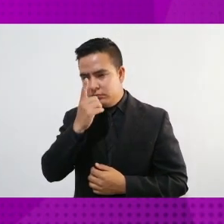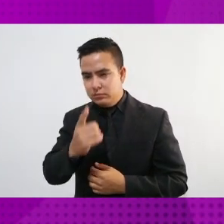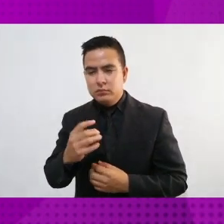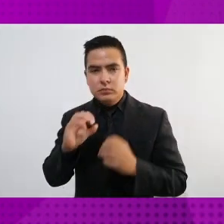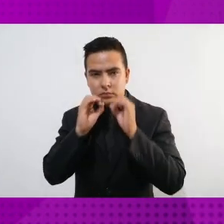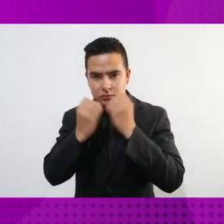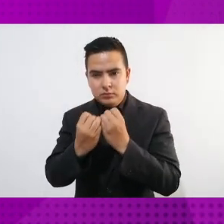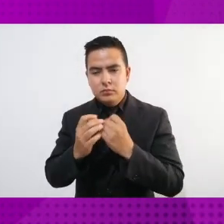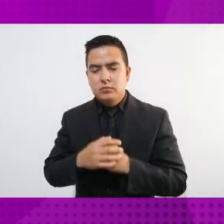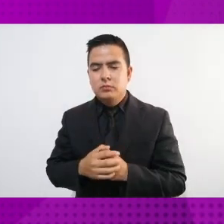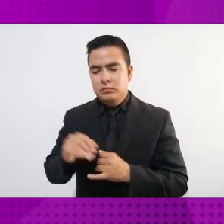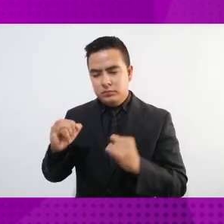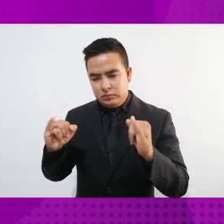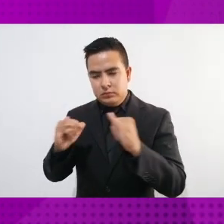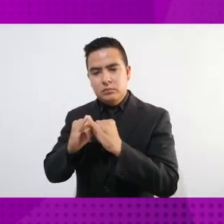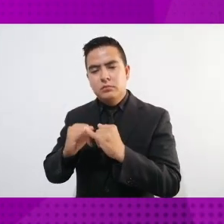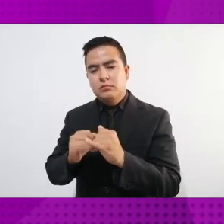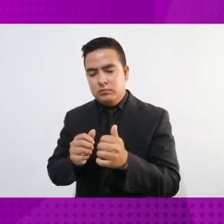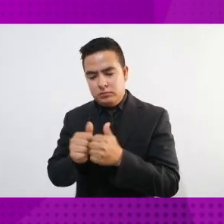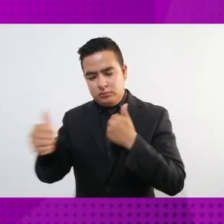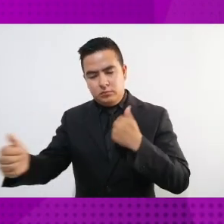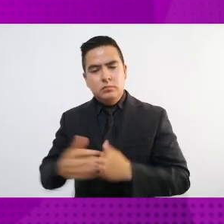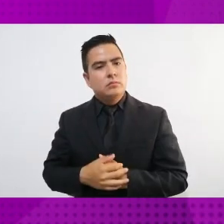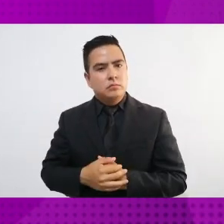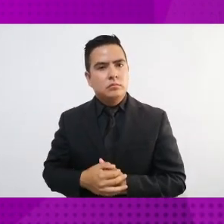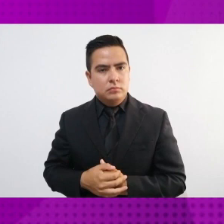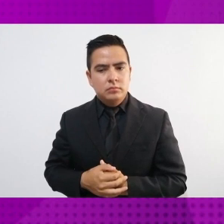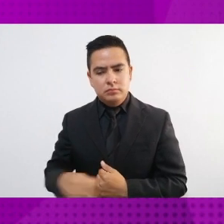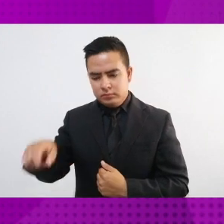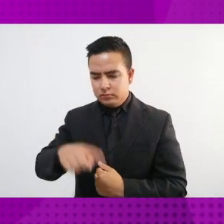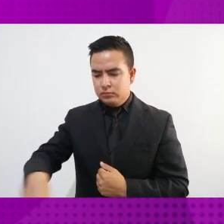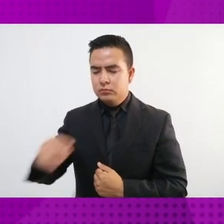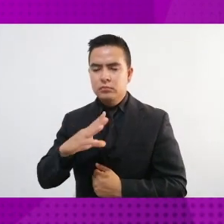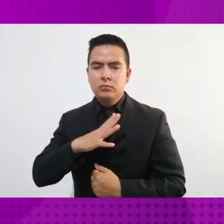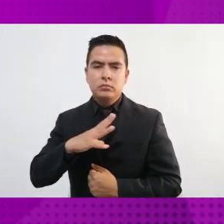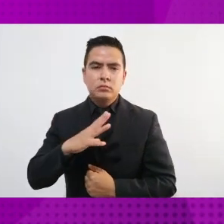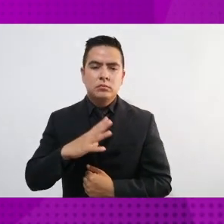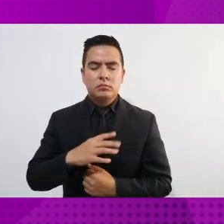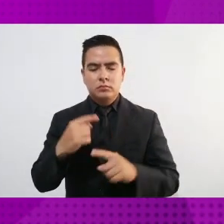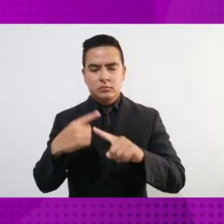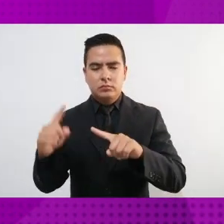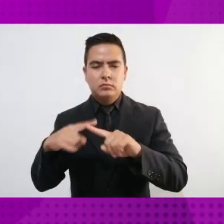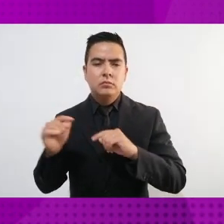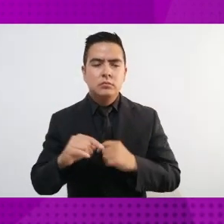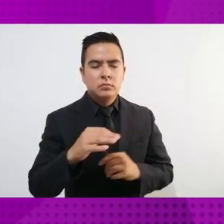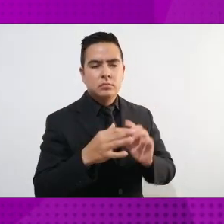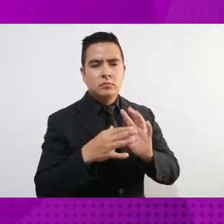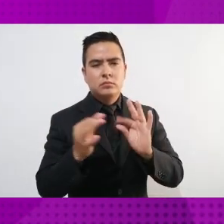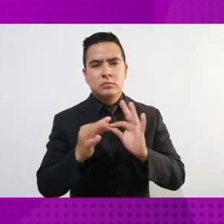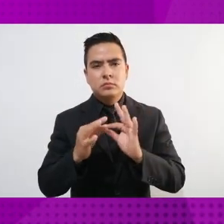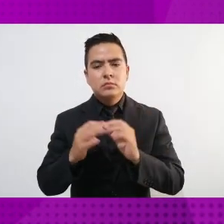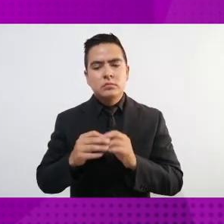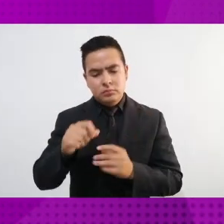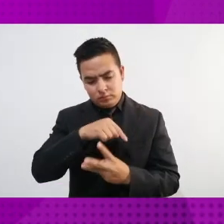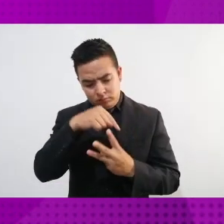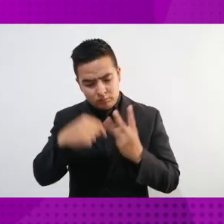órganos constitucionales autónomos, que se desprenden de esos tres poderes, y entonces tenemos varias fuentes que van